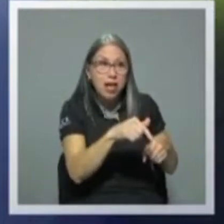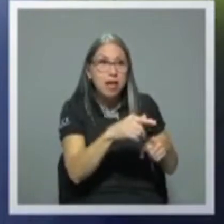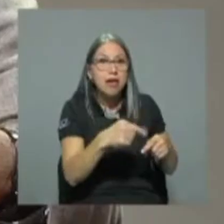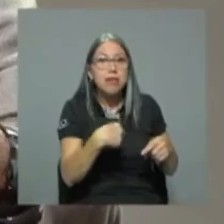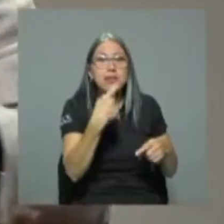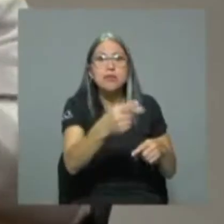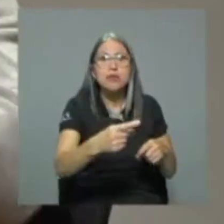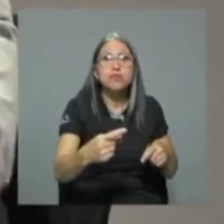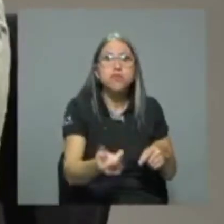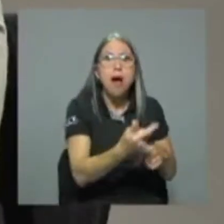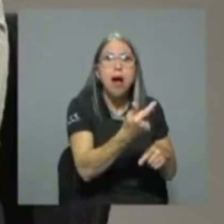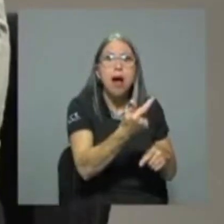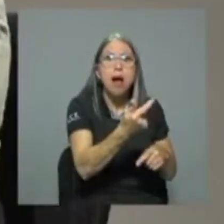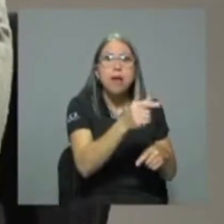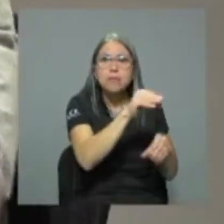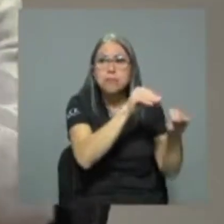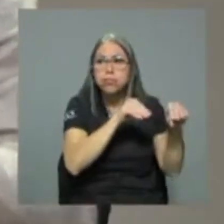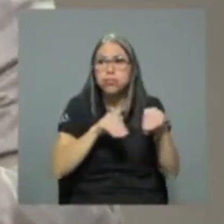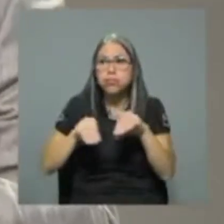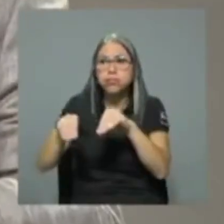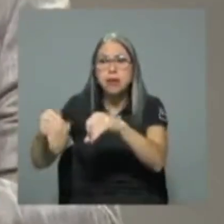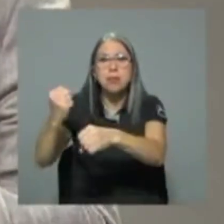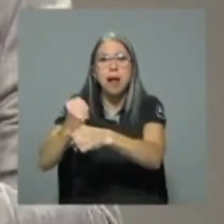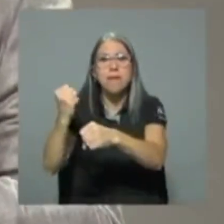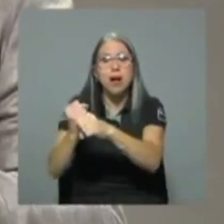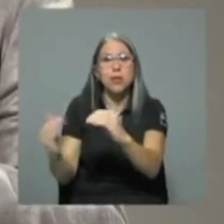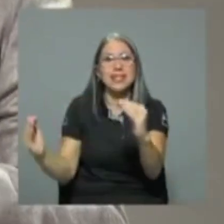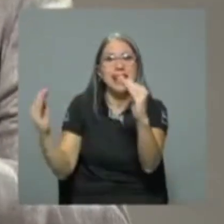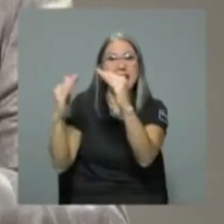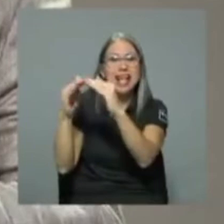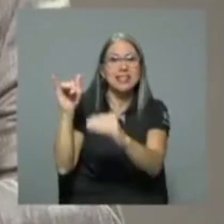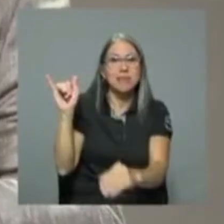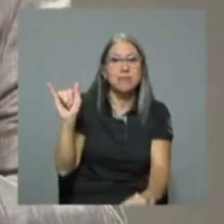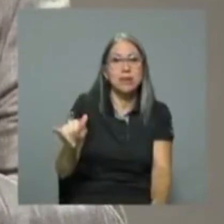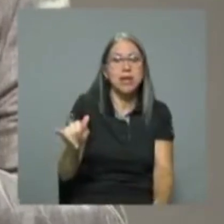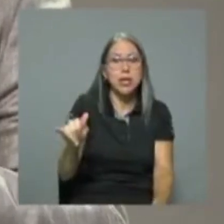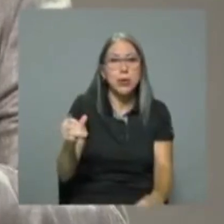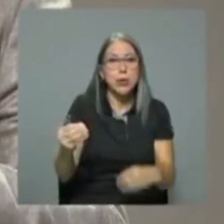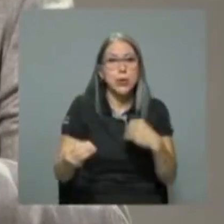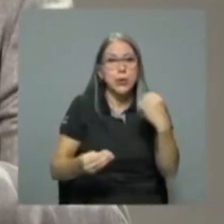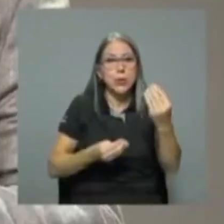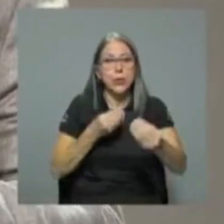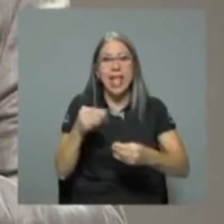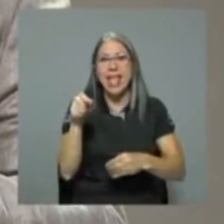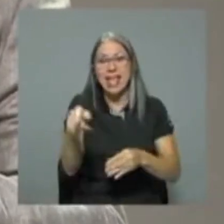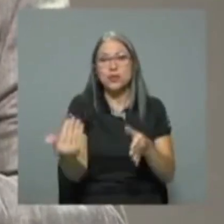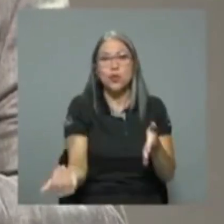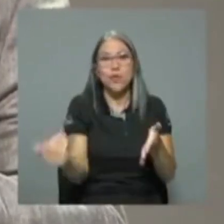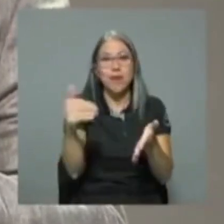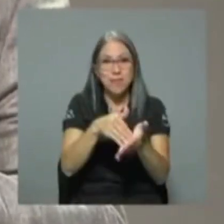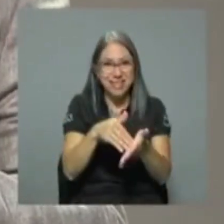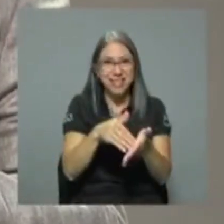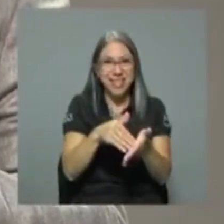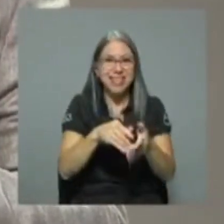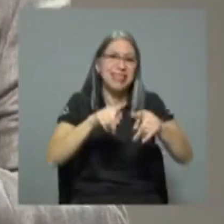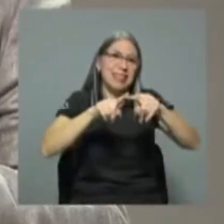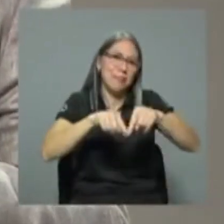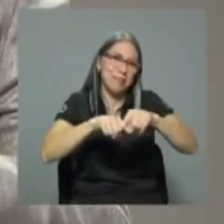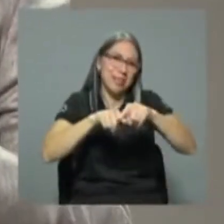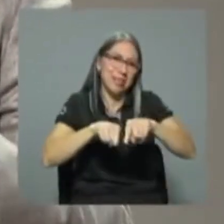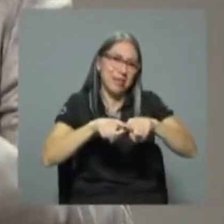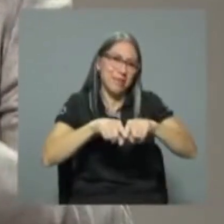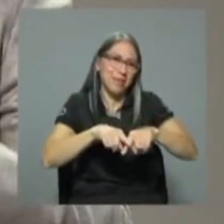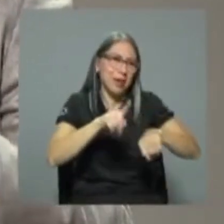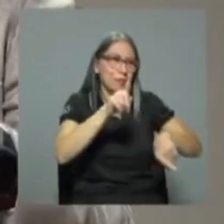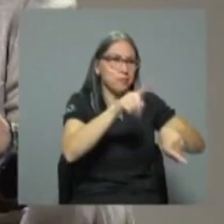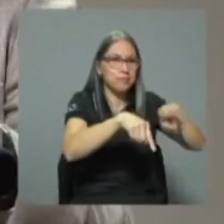de esas personas estaban haciendo su trabajo desde la casa, ¿verdad? Y eso nuevamente por cada país varió,